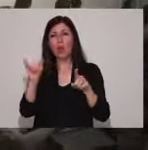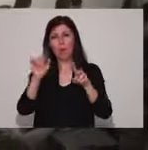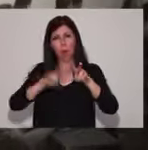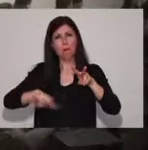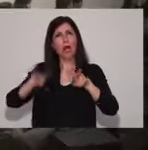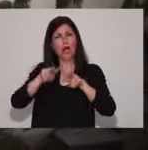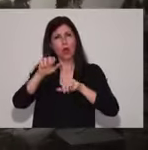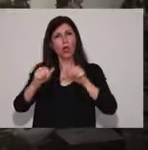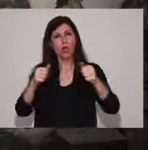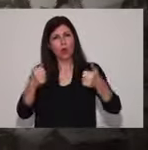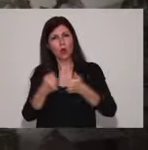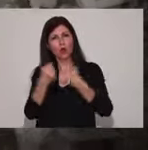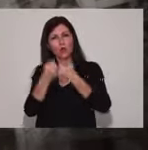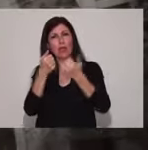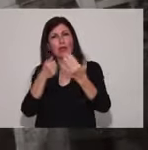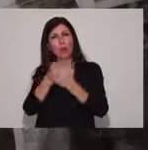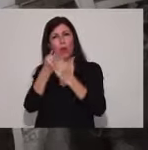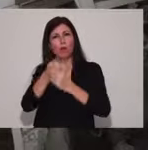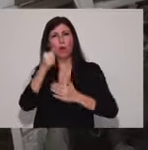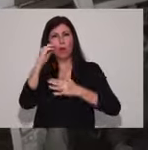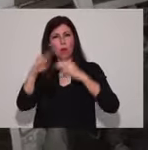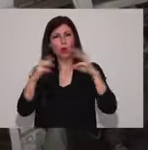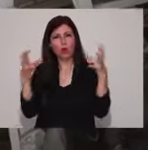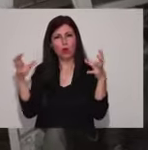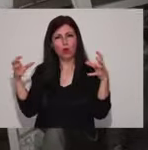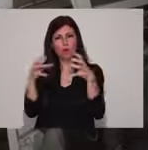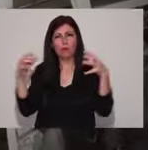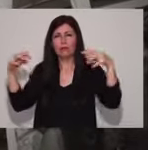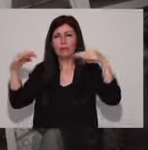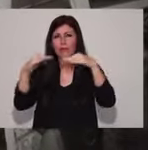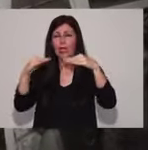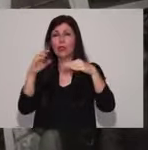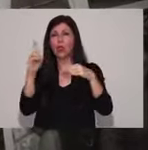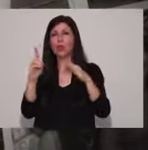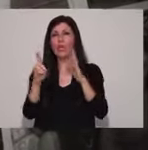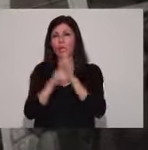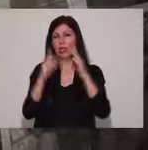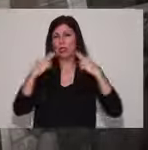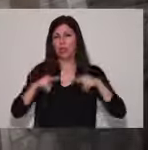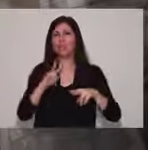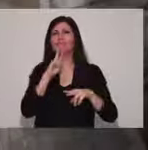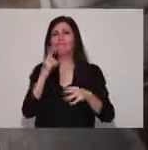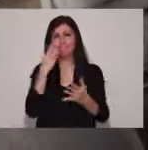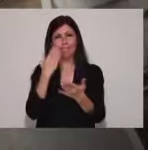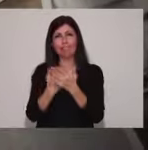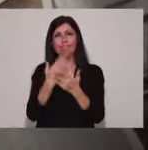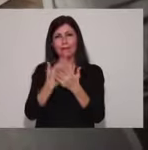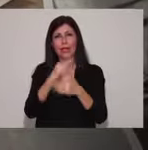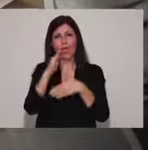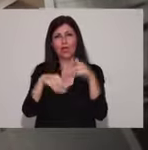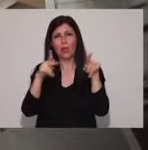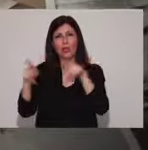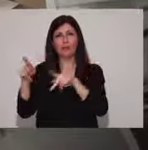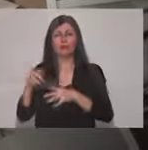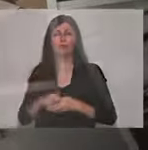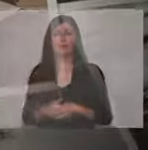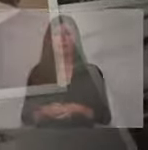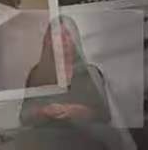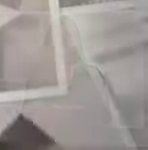luchando por un mundo más equitativo, donde la vivencia de los derechos humanos sea una realidad para todos y todas.